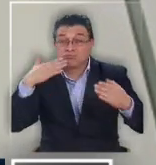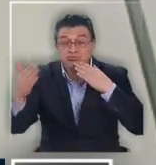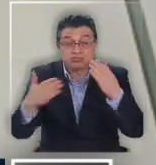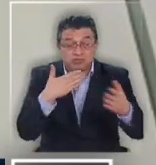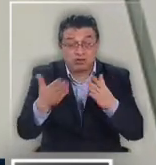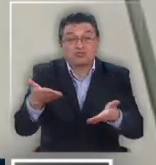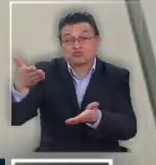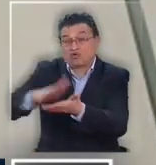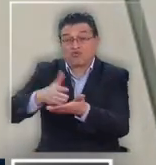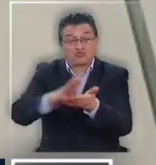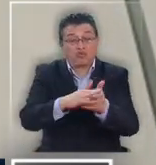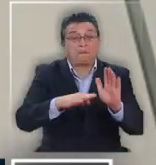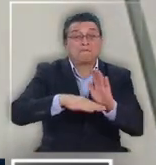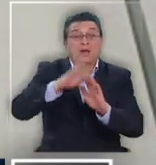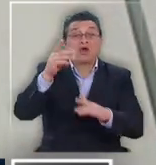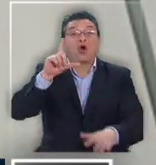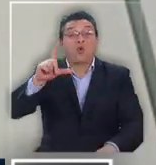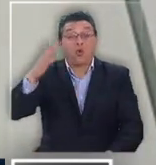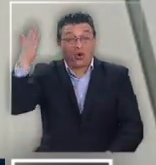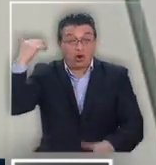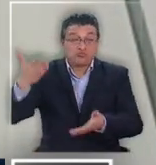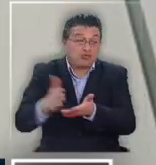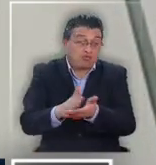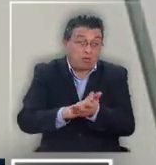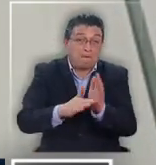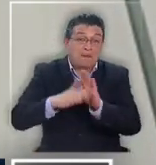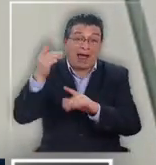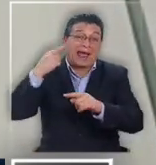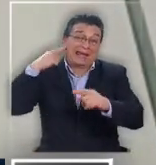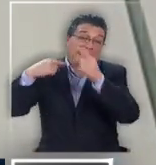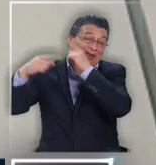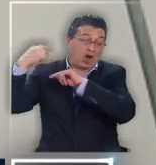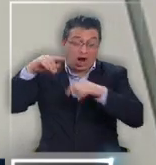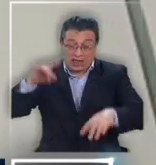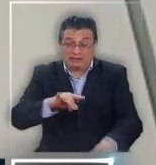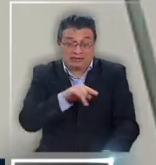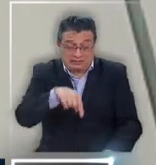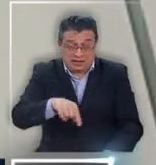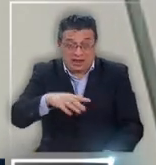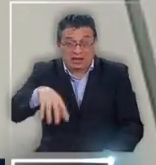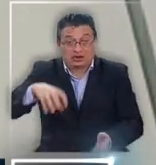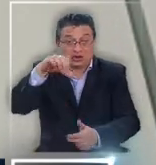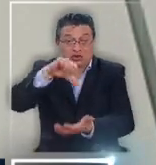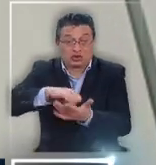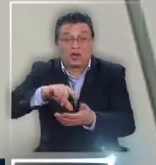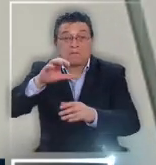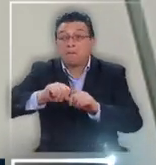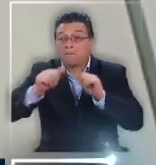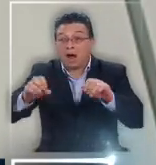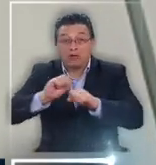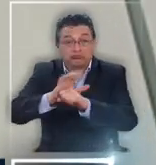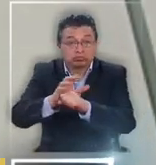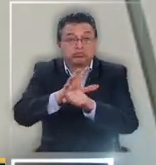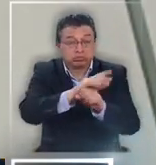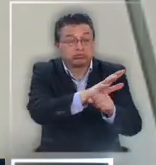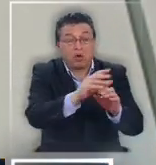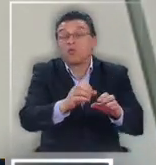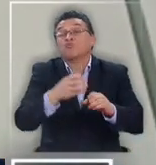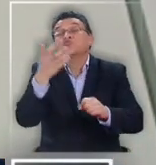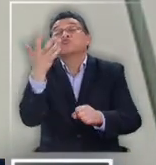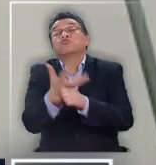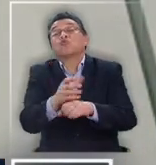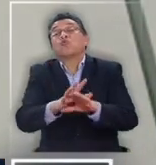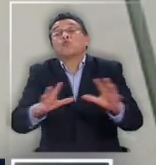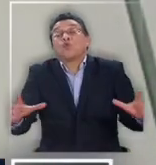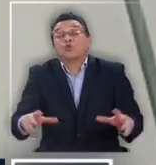tasa de letalidad junio pasado fue el más letal de toda la historia en nuestra ciudad además de la cantidad de casos activos por cada 100.000 habitantes